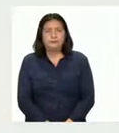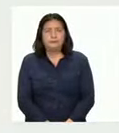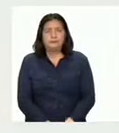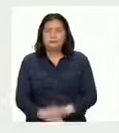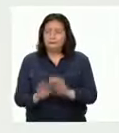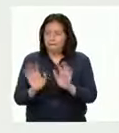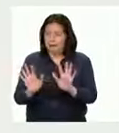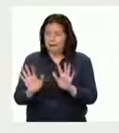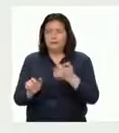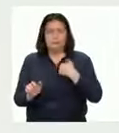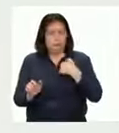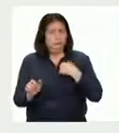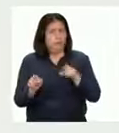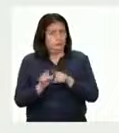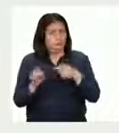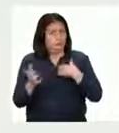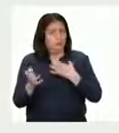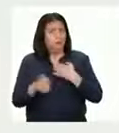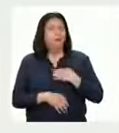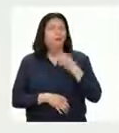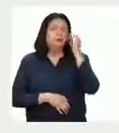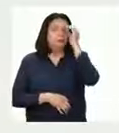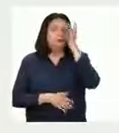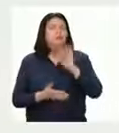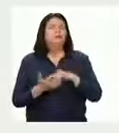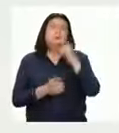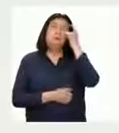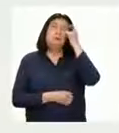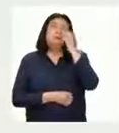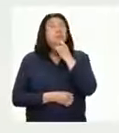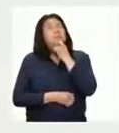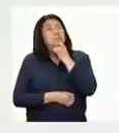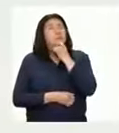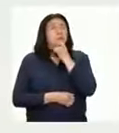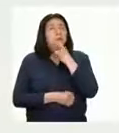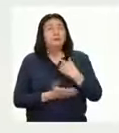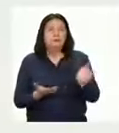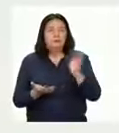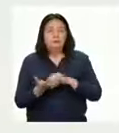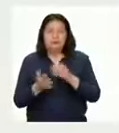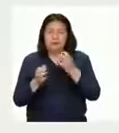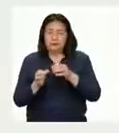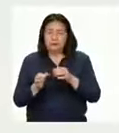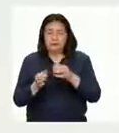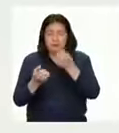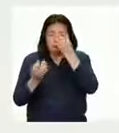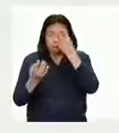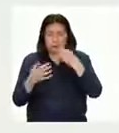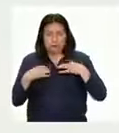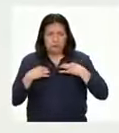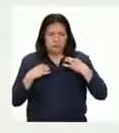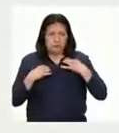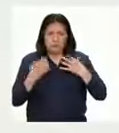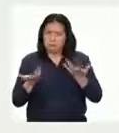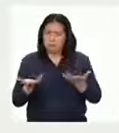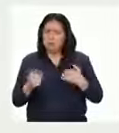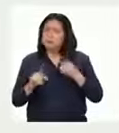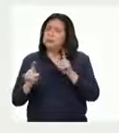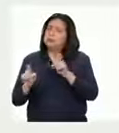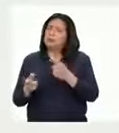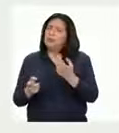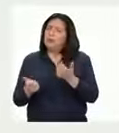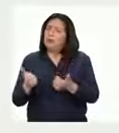A ver, yo también quiero participar. Se me ha ocurrido esto. Para tener mayor información sobre la vestimenta, podríamos preguntar